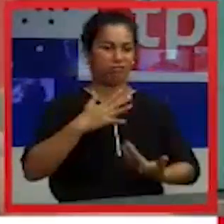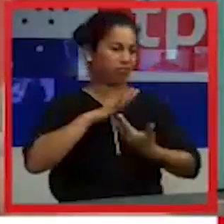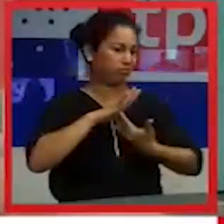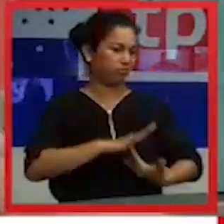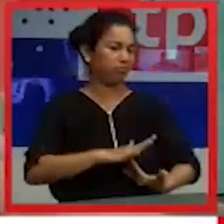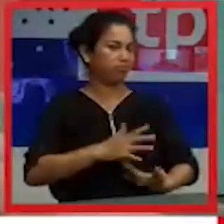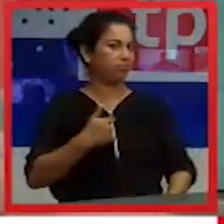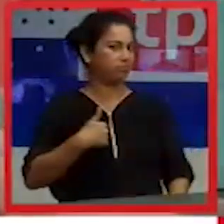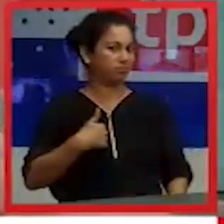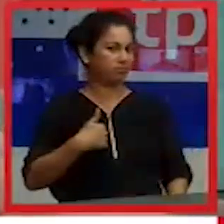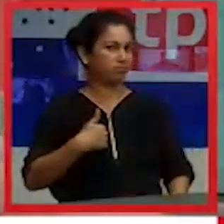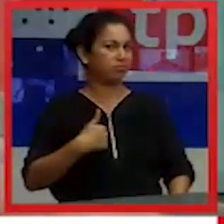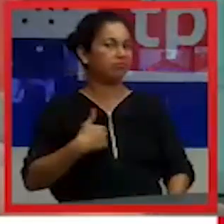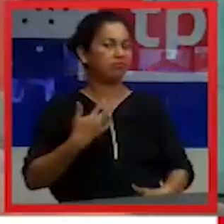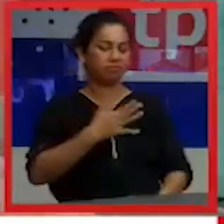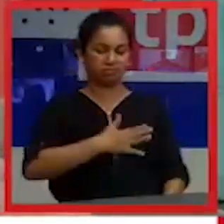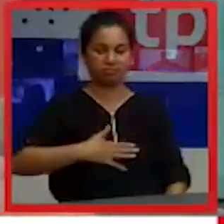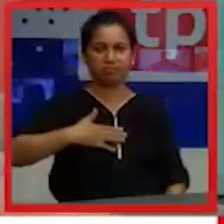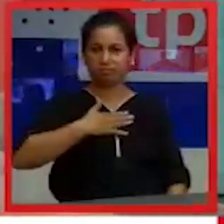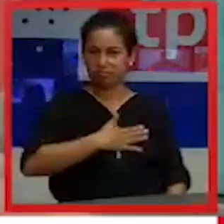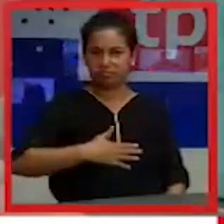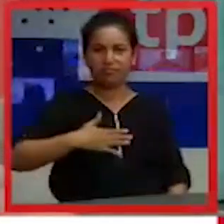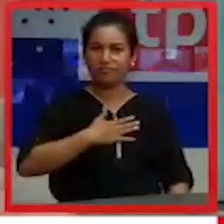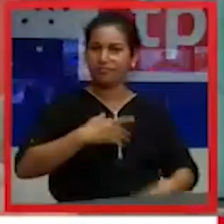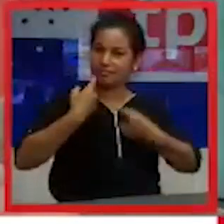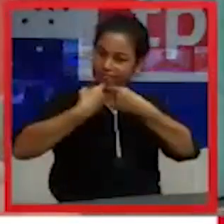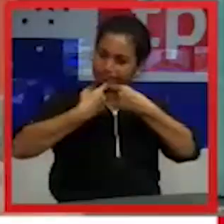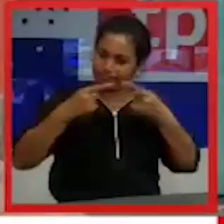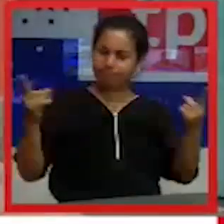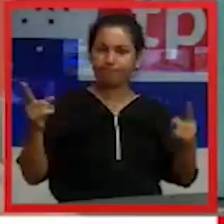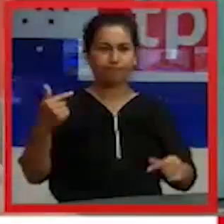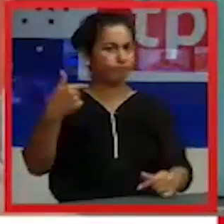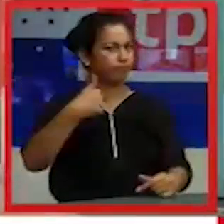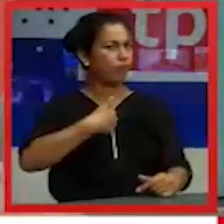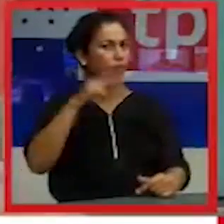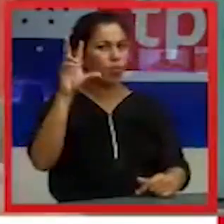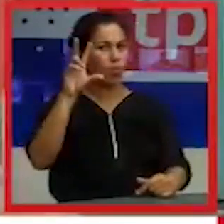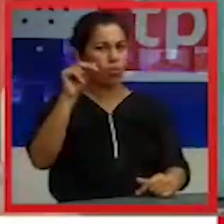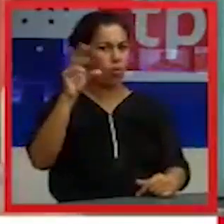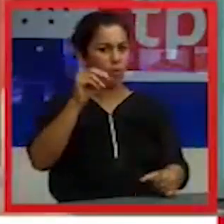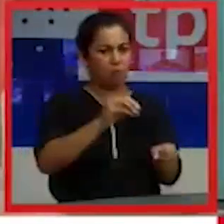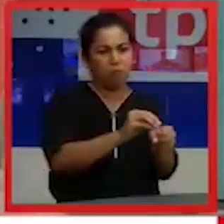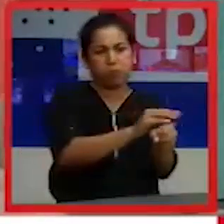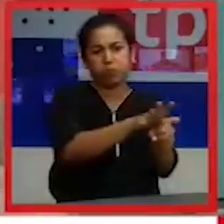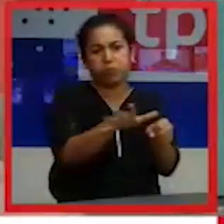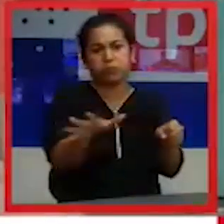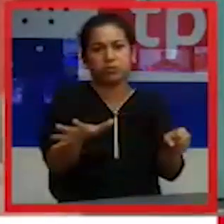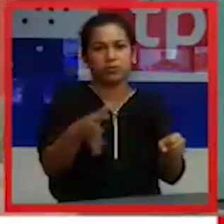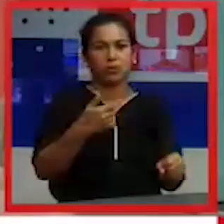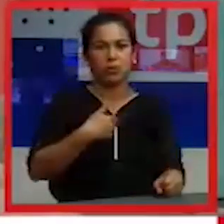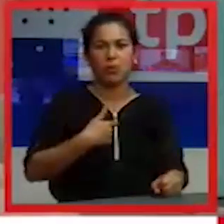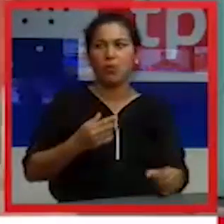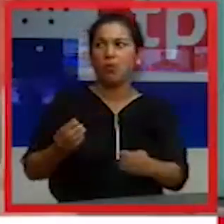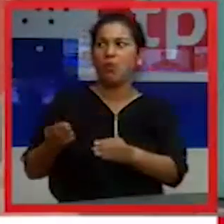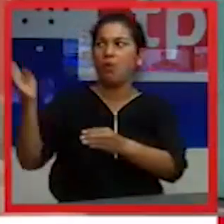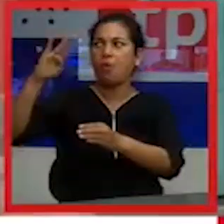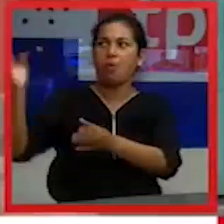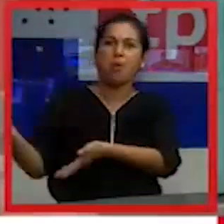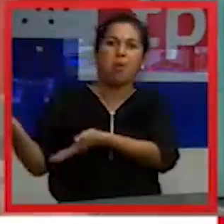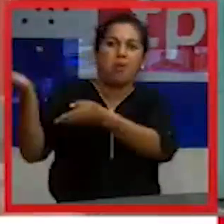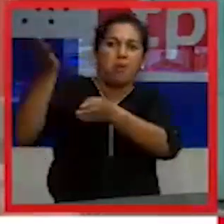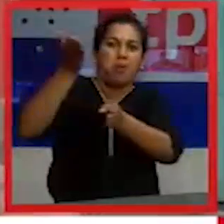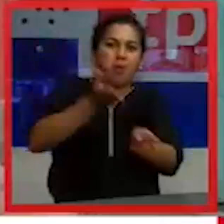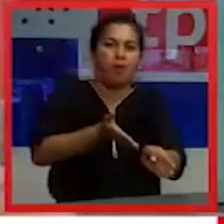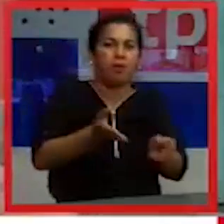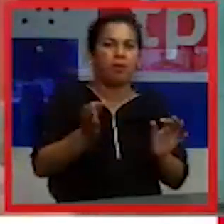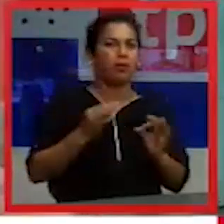decirle a la opinión pública que no soy yo, digamos, no, tampoco no soy contrabandista, digamos. Él supuestamente debe tener mi